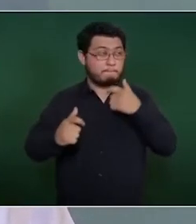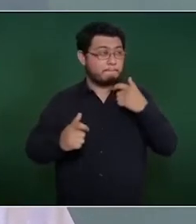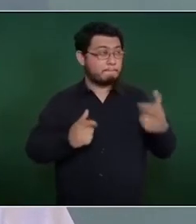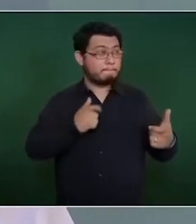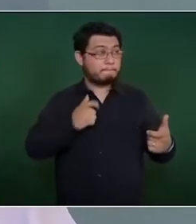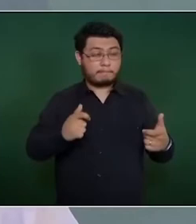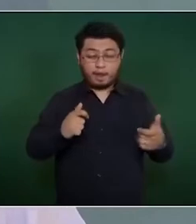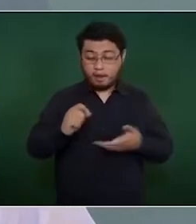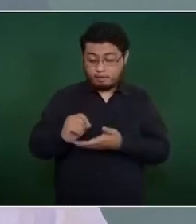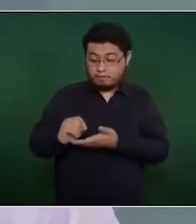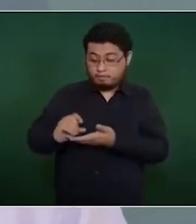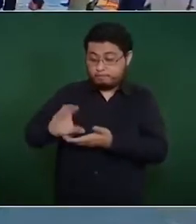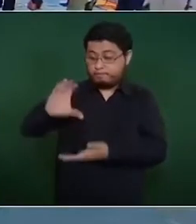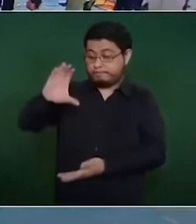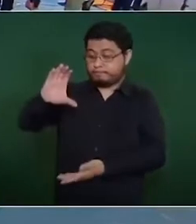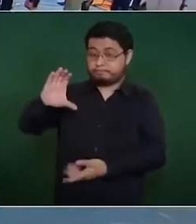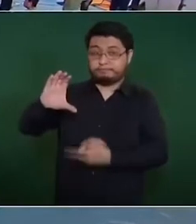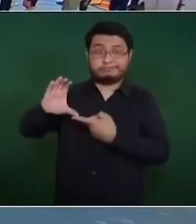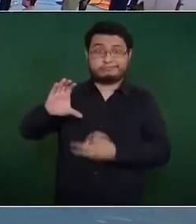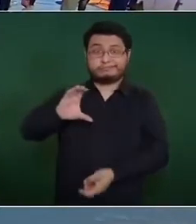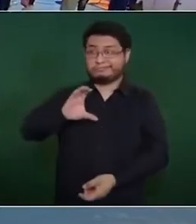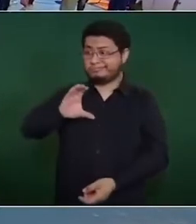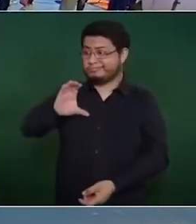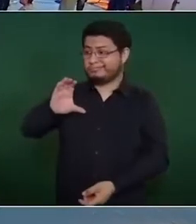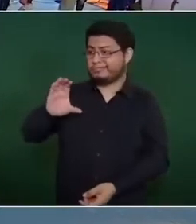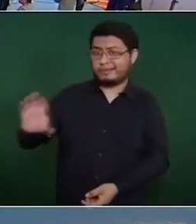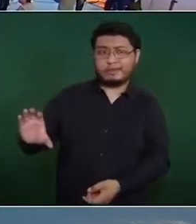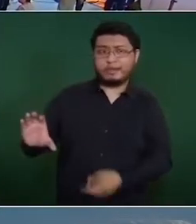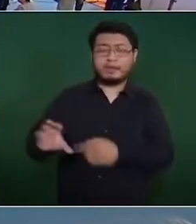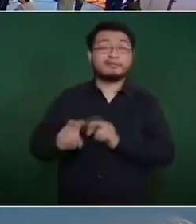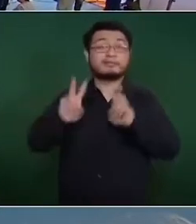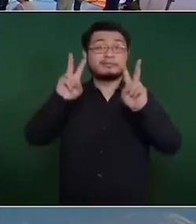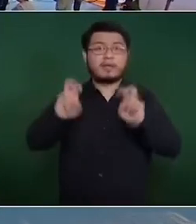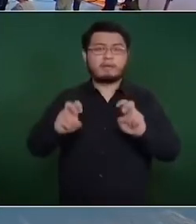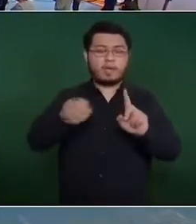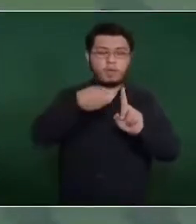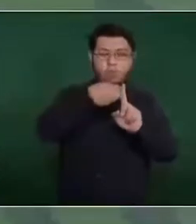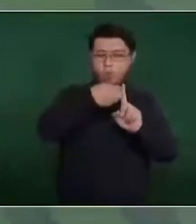en la organización de las elecciones,